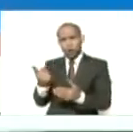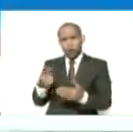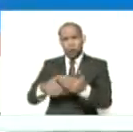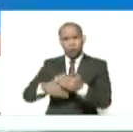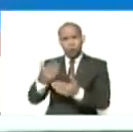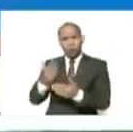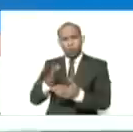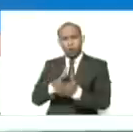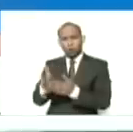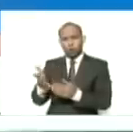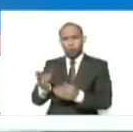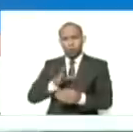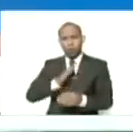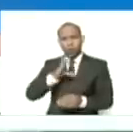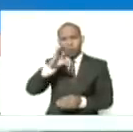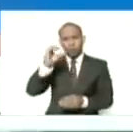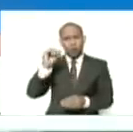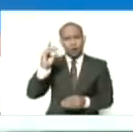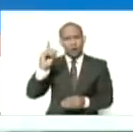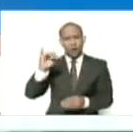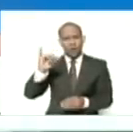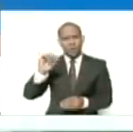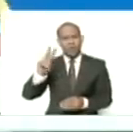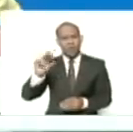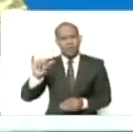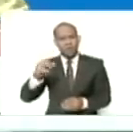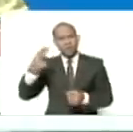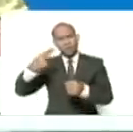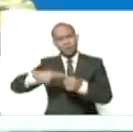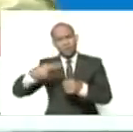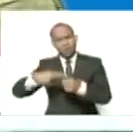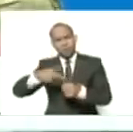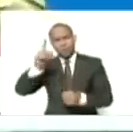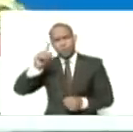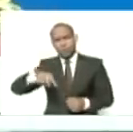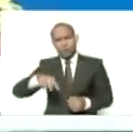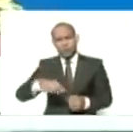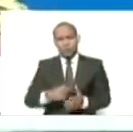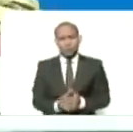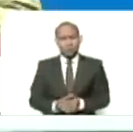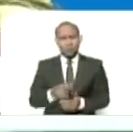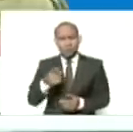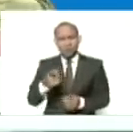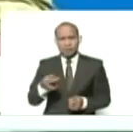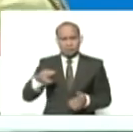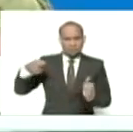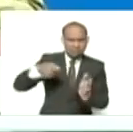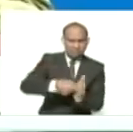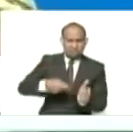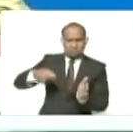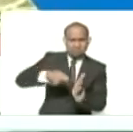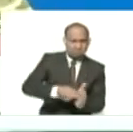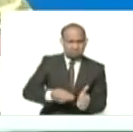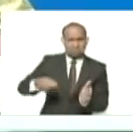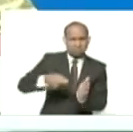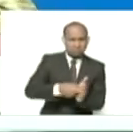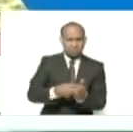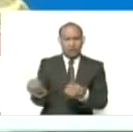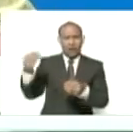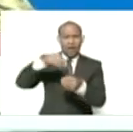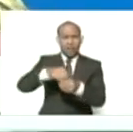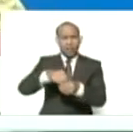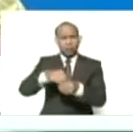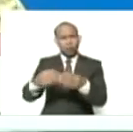rentista, cadivista, dependiente, petrolero, fue forzada a entrar al modelo productivo nacional